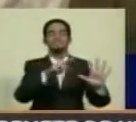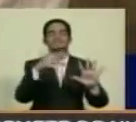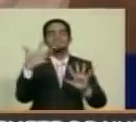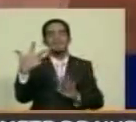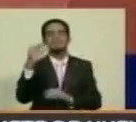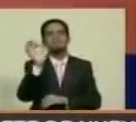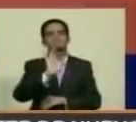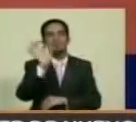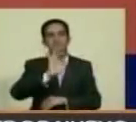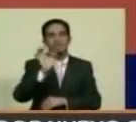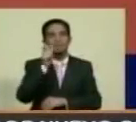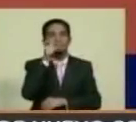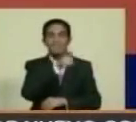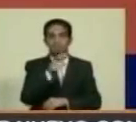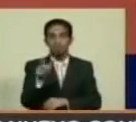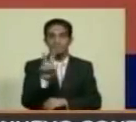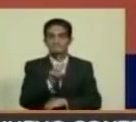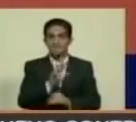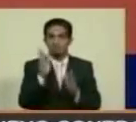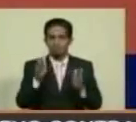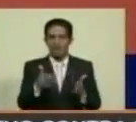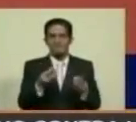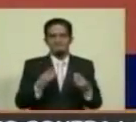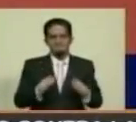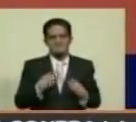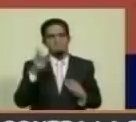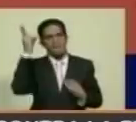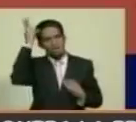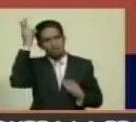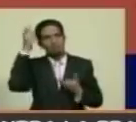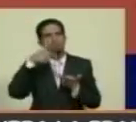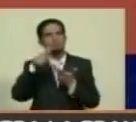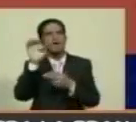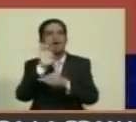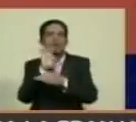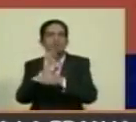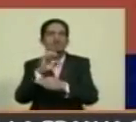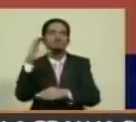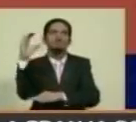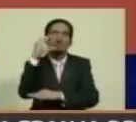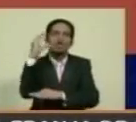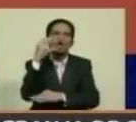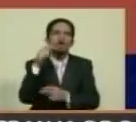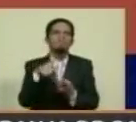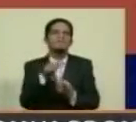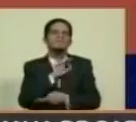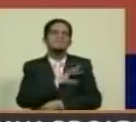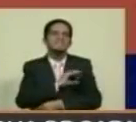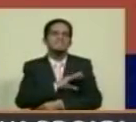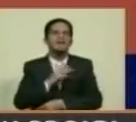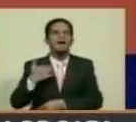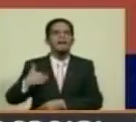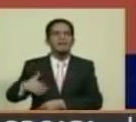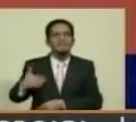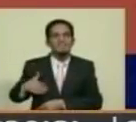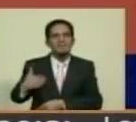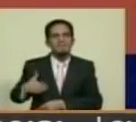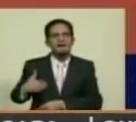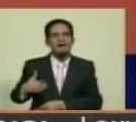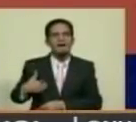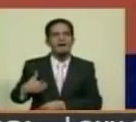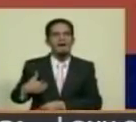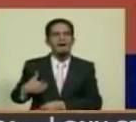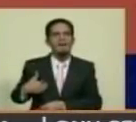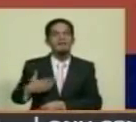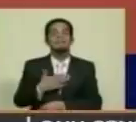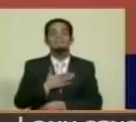se encuentran en Perú, en Ecuador, en Colombia, en Chile, en Argentina,